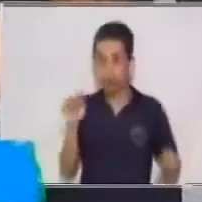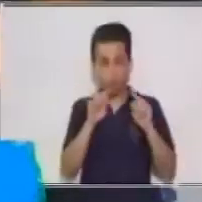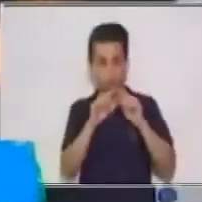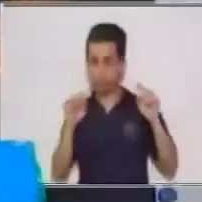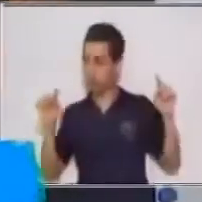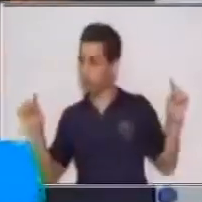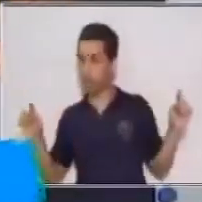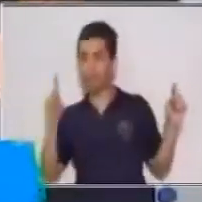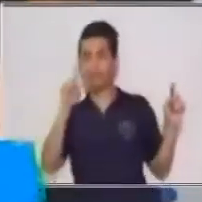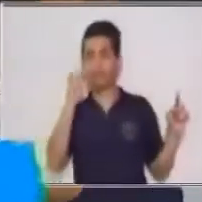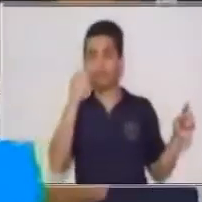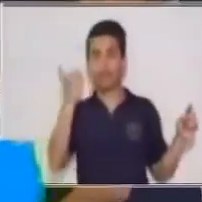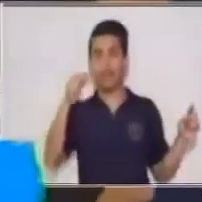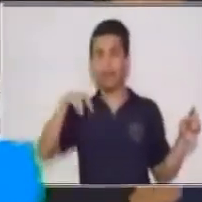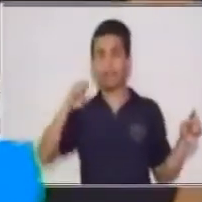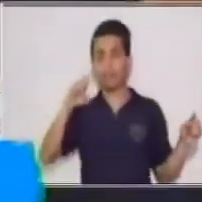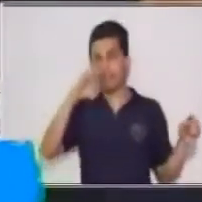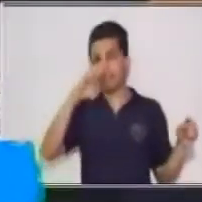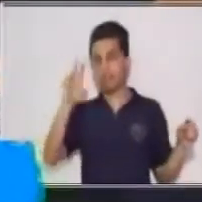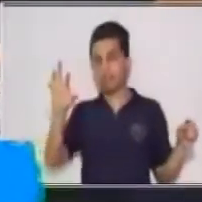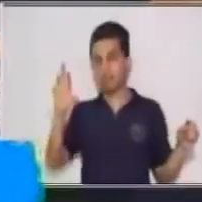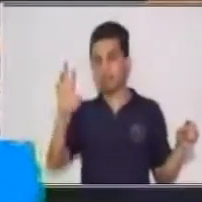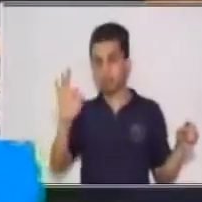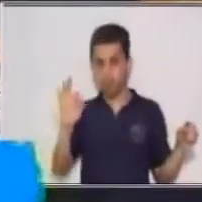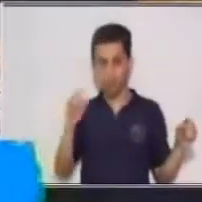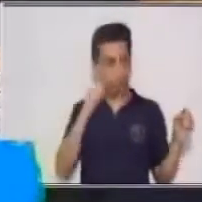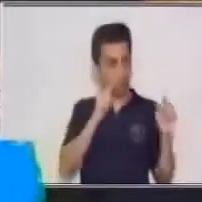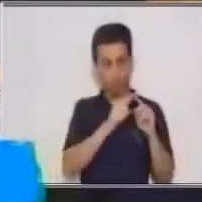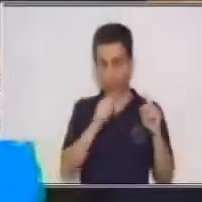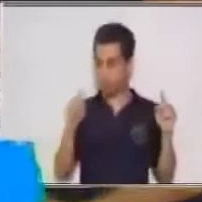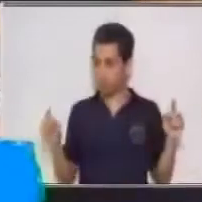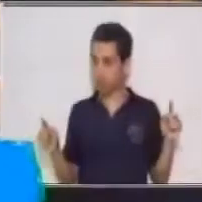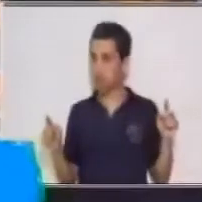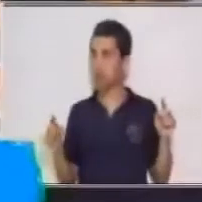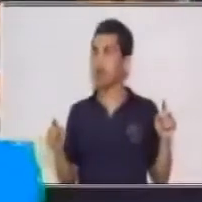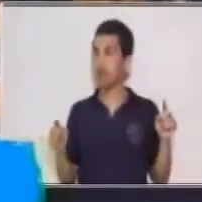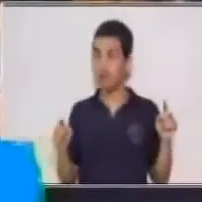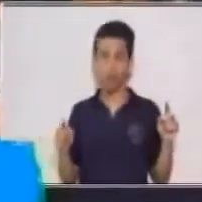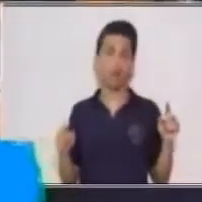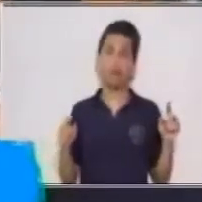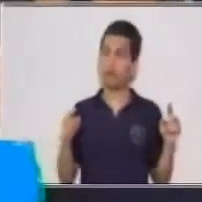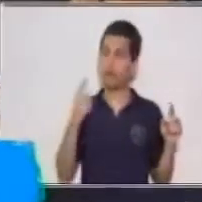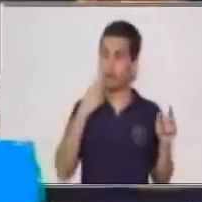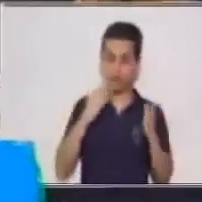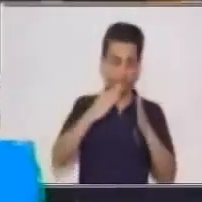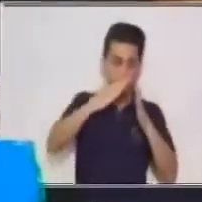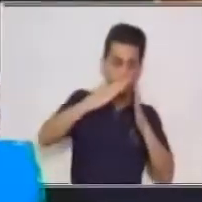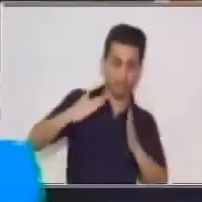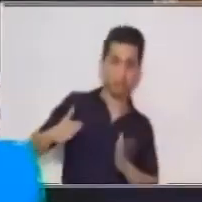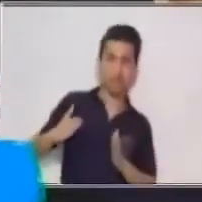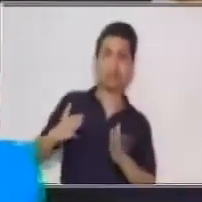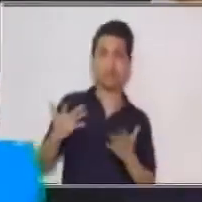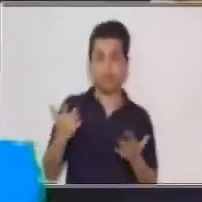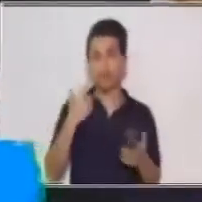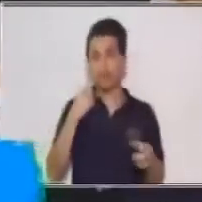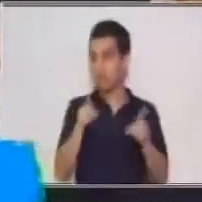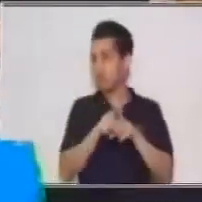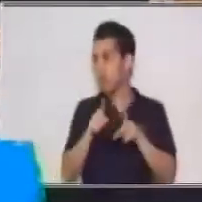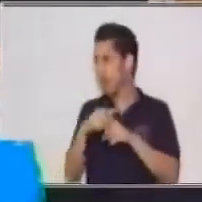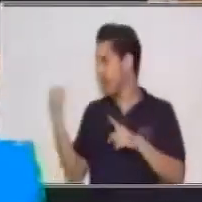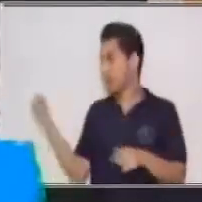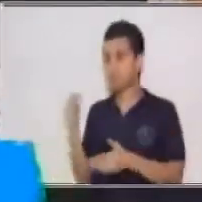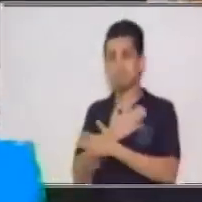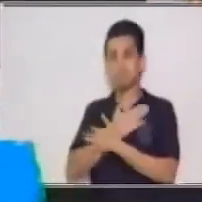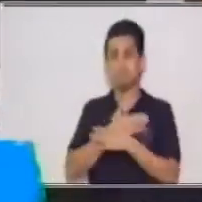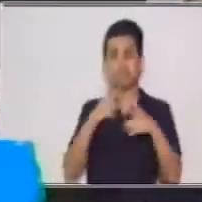línea recta que va cubriendo de lado a lado. Y posteriormente, te has dado cuenta, ya tenemos la primera sección, como cuando se corta un pastel.